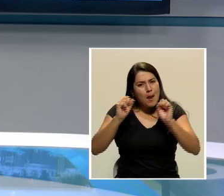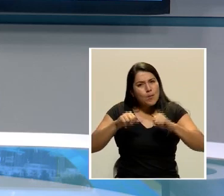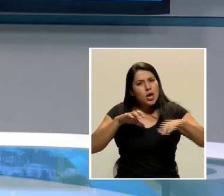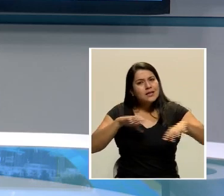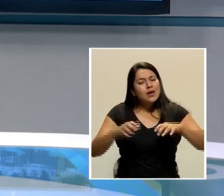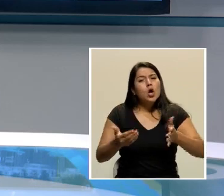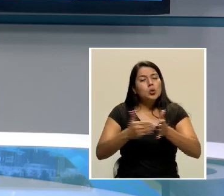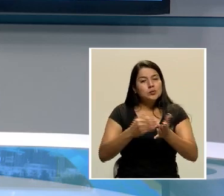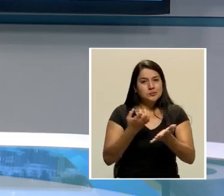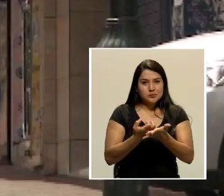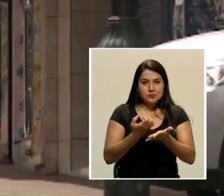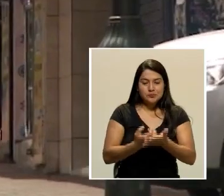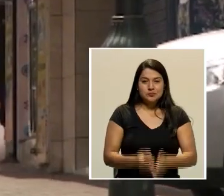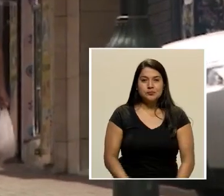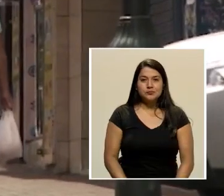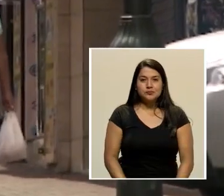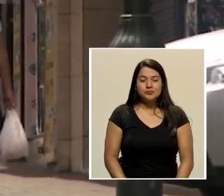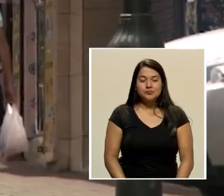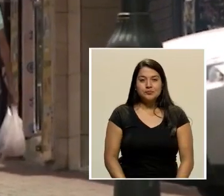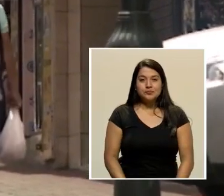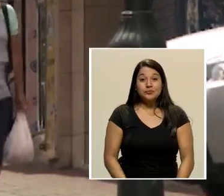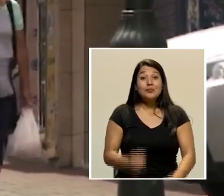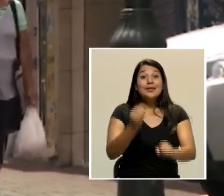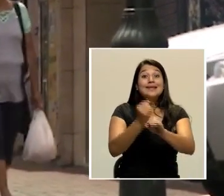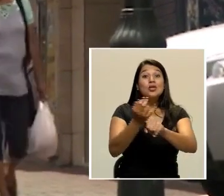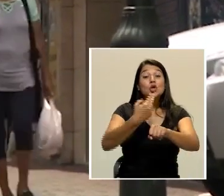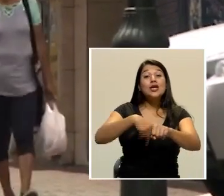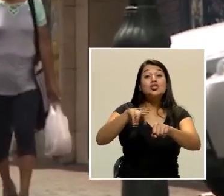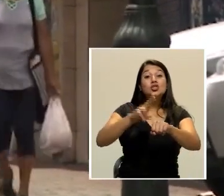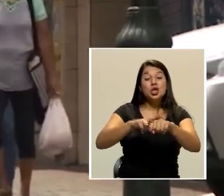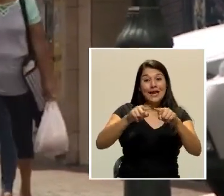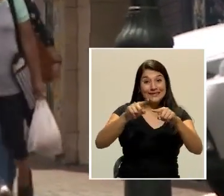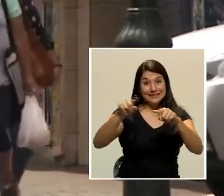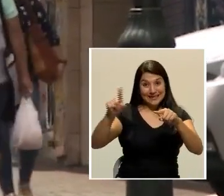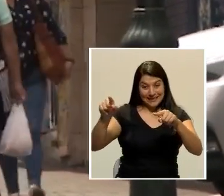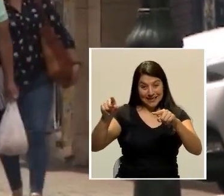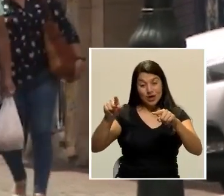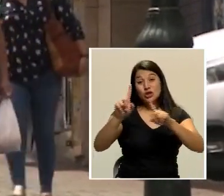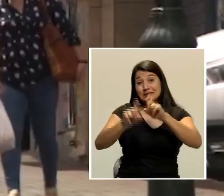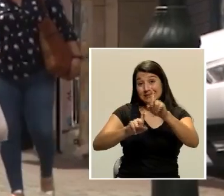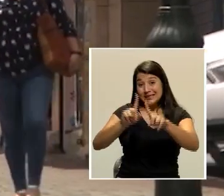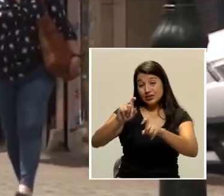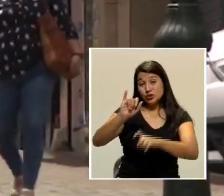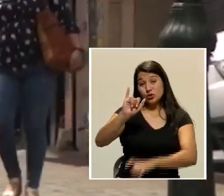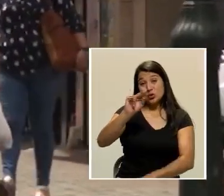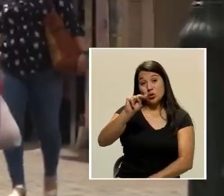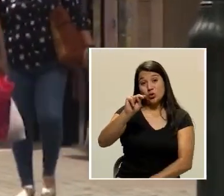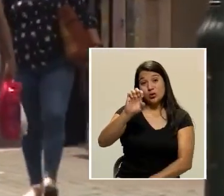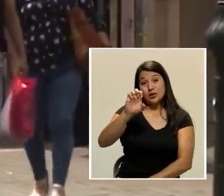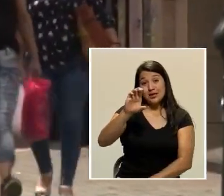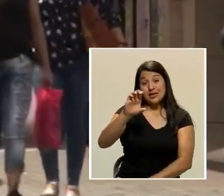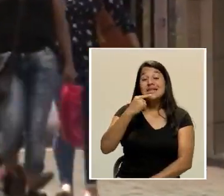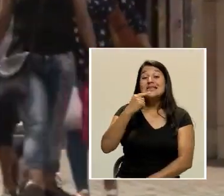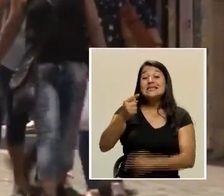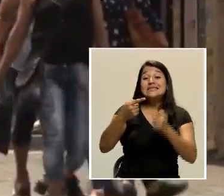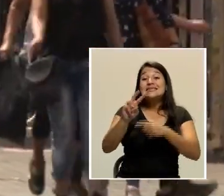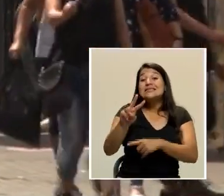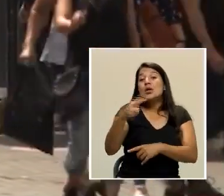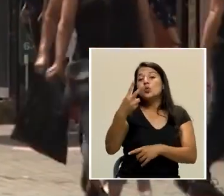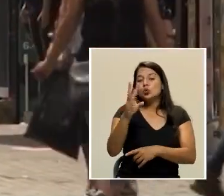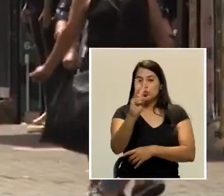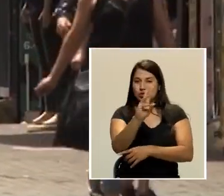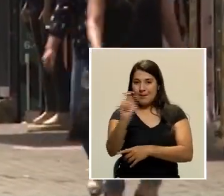los jerarcas de su gabinete. Por su parte, los diputados insisten en que el gobierno no tiene una